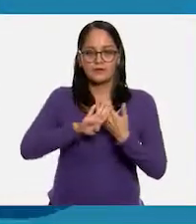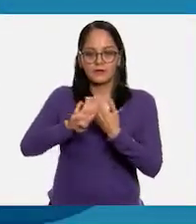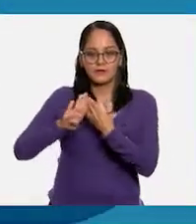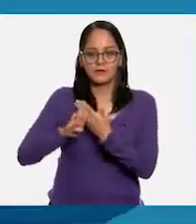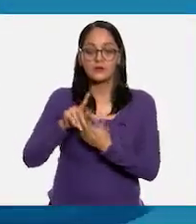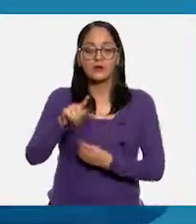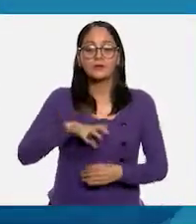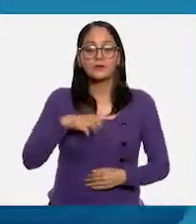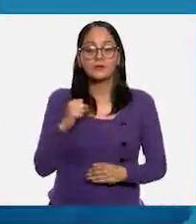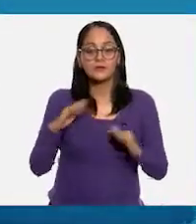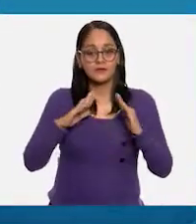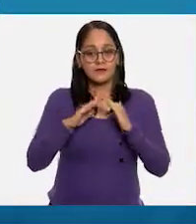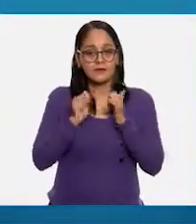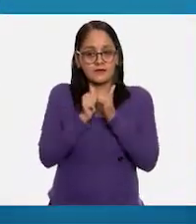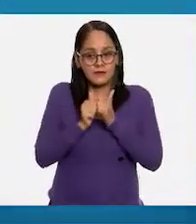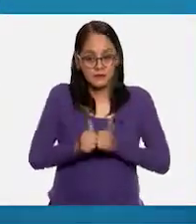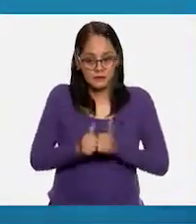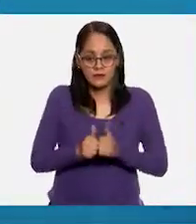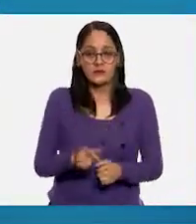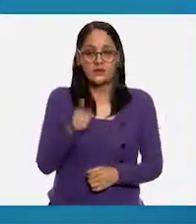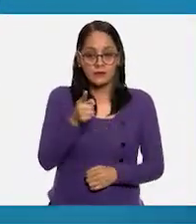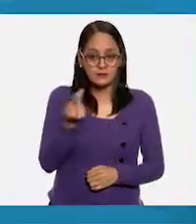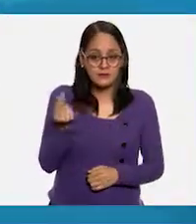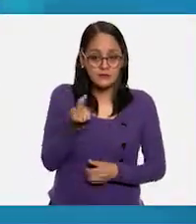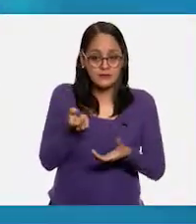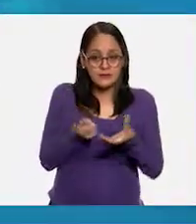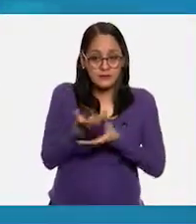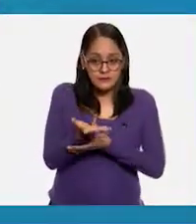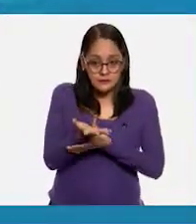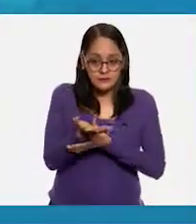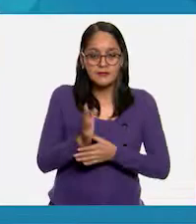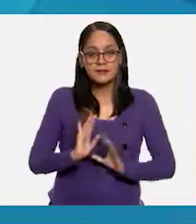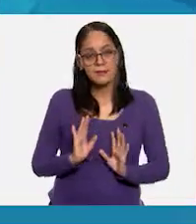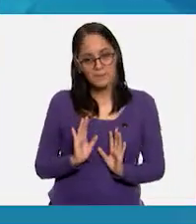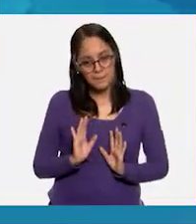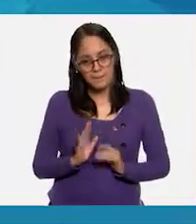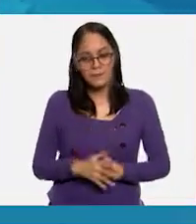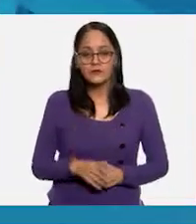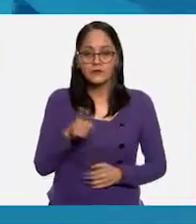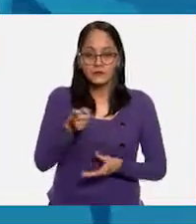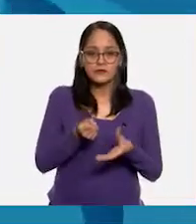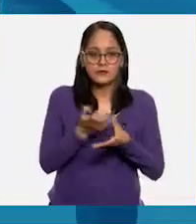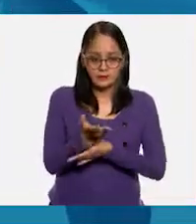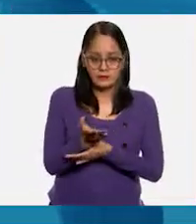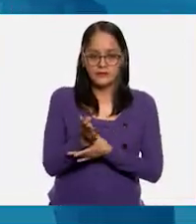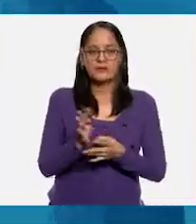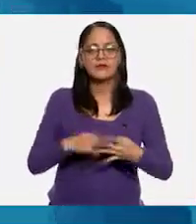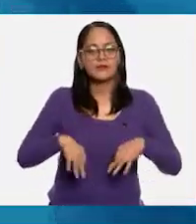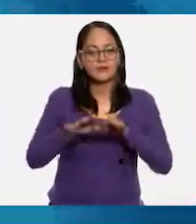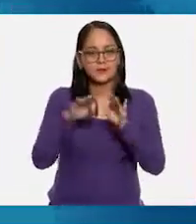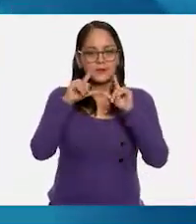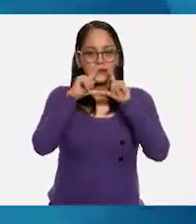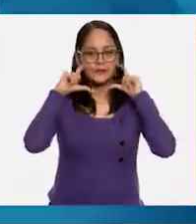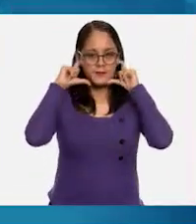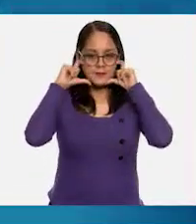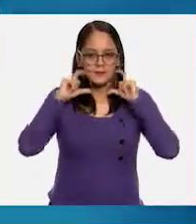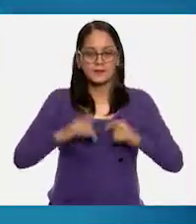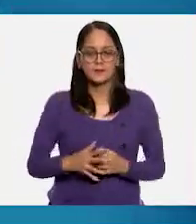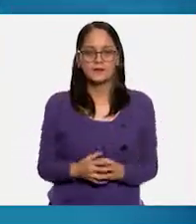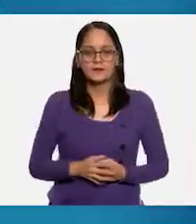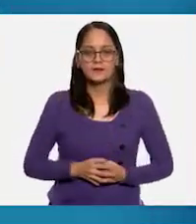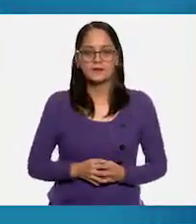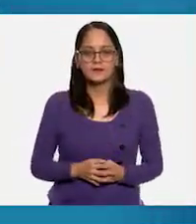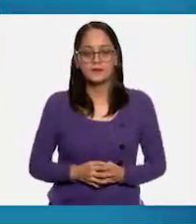no salir de casa a menos que sea muy necesario. Si lo haces, utiliza el